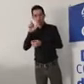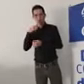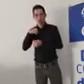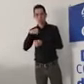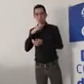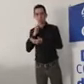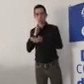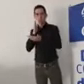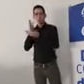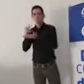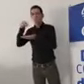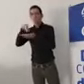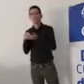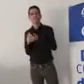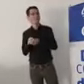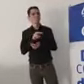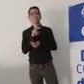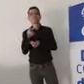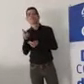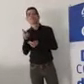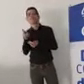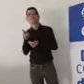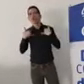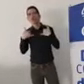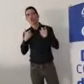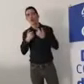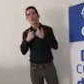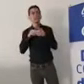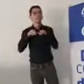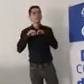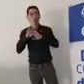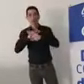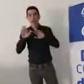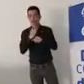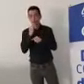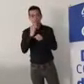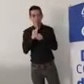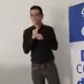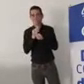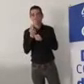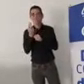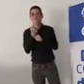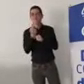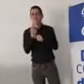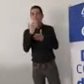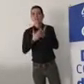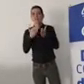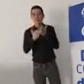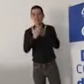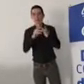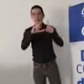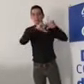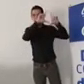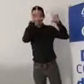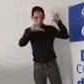Pasa lo mismo en Bogotá. Eso no se puede hacer solo desde Bogotá. Hay que tener esa mirada regional y entender qué es lo que sucede en las